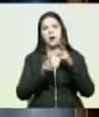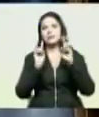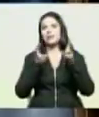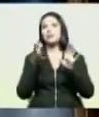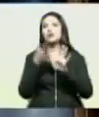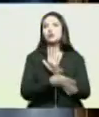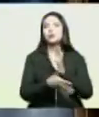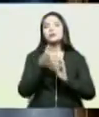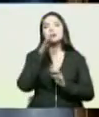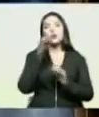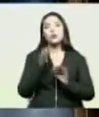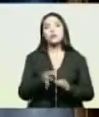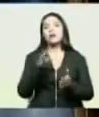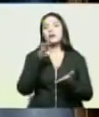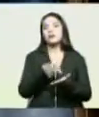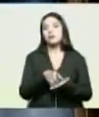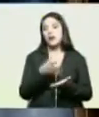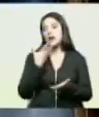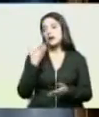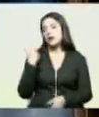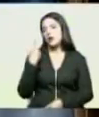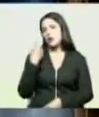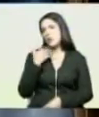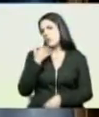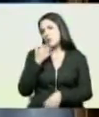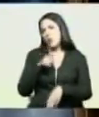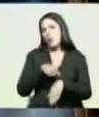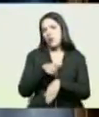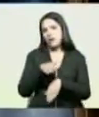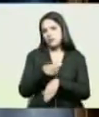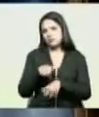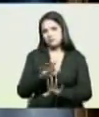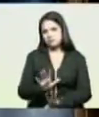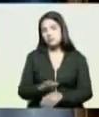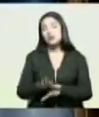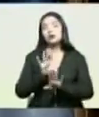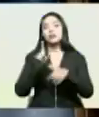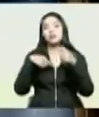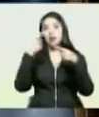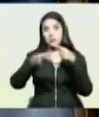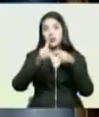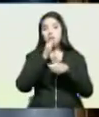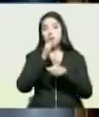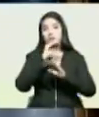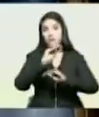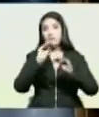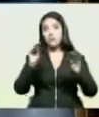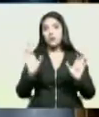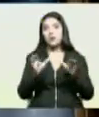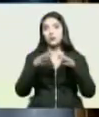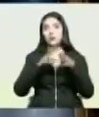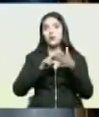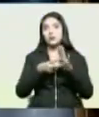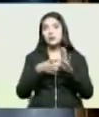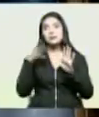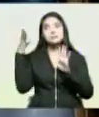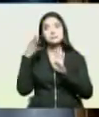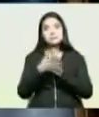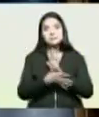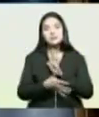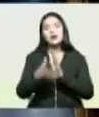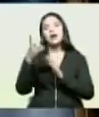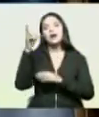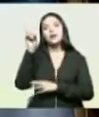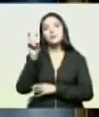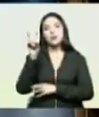del Estado hace apenas unas horas, ¿no? De ello vamos a informar posterior a una mesa técnica que ocurrirá el día